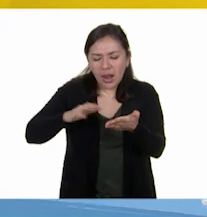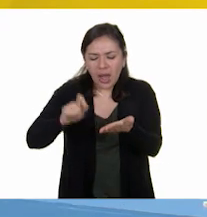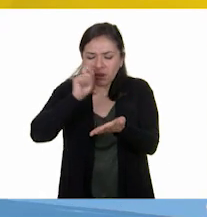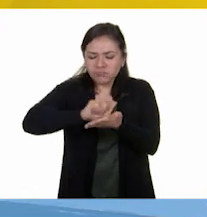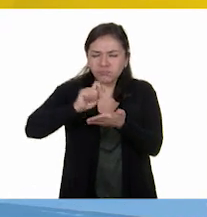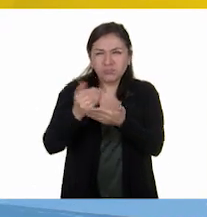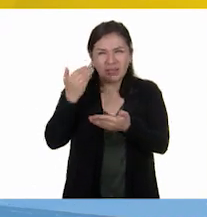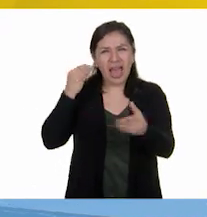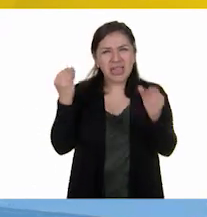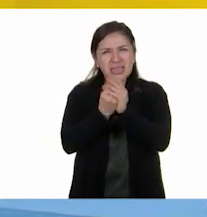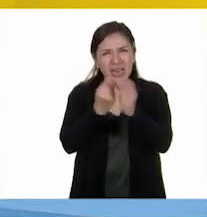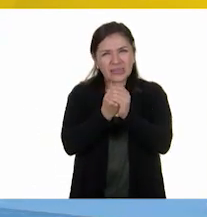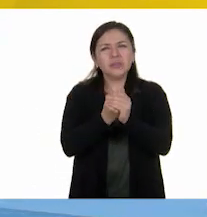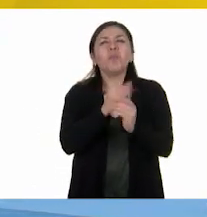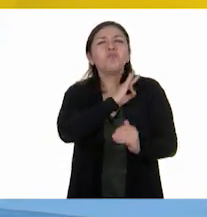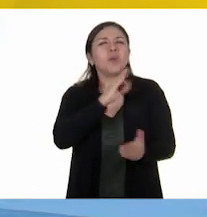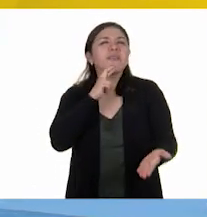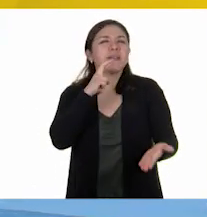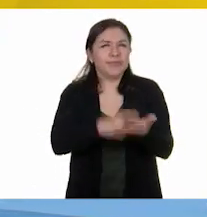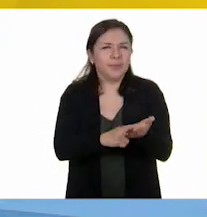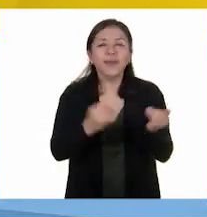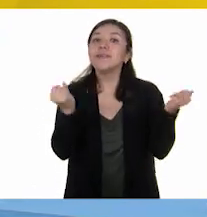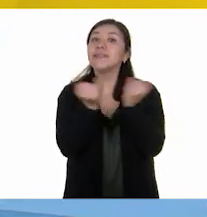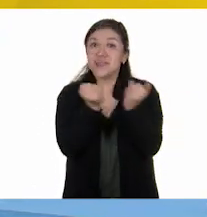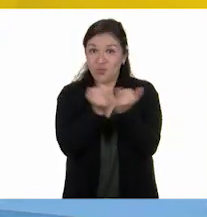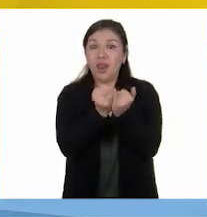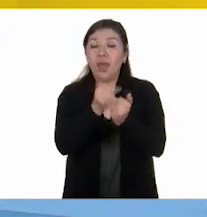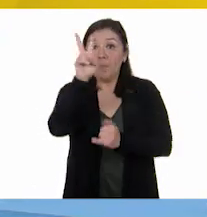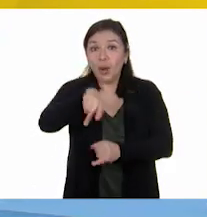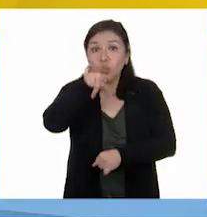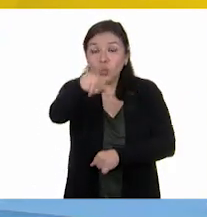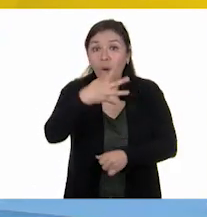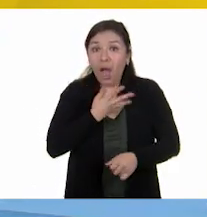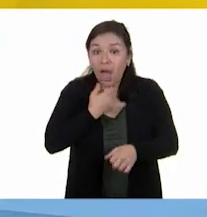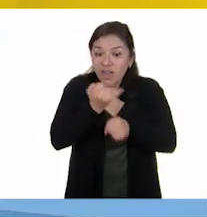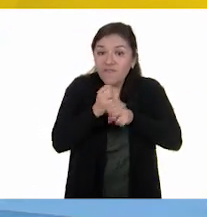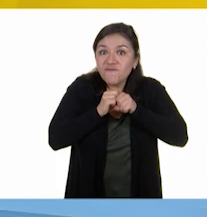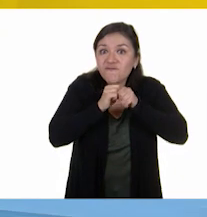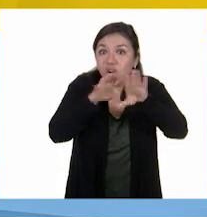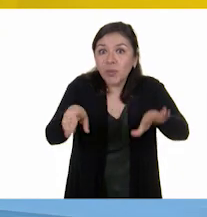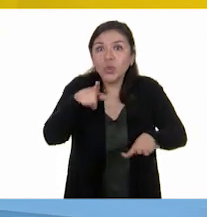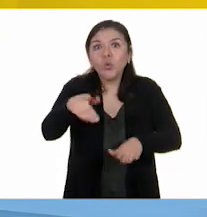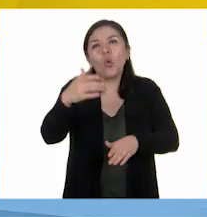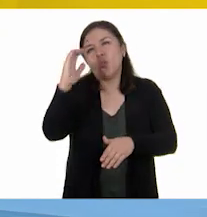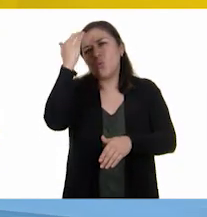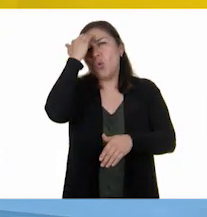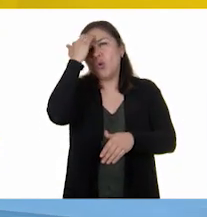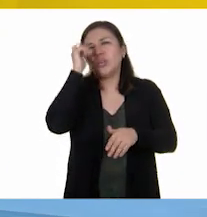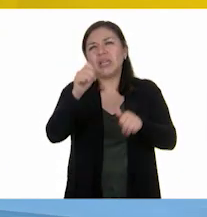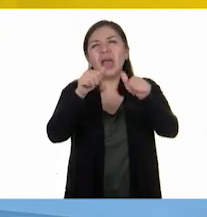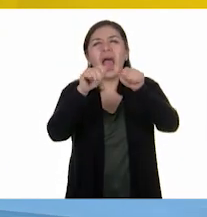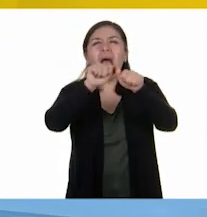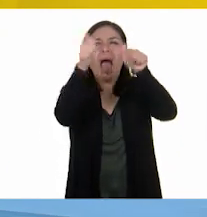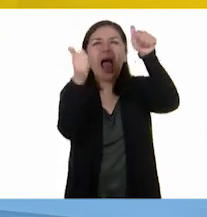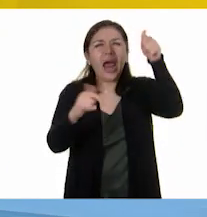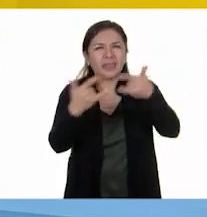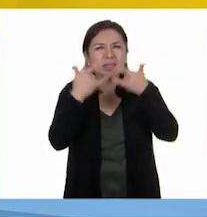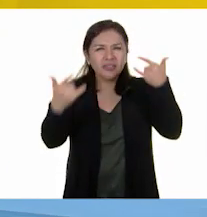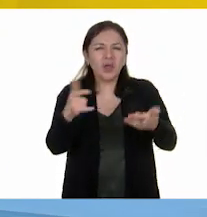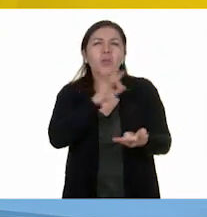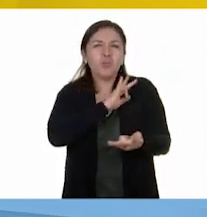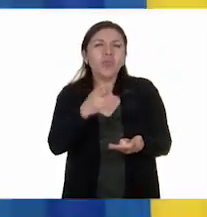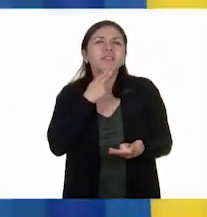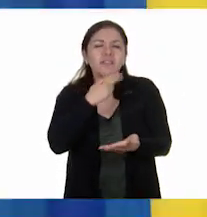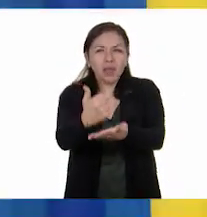las clases. Además, sin duda, que tu información como historiadora en arte te va a ayudar bastante a darme esta